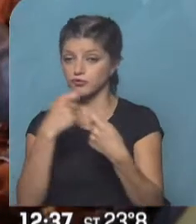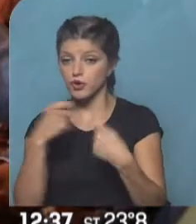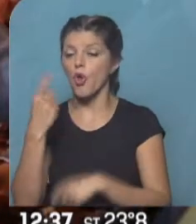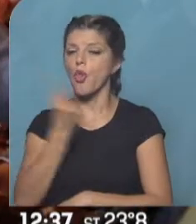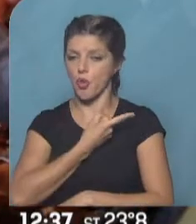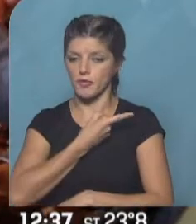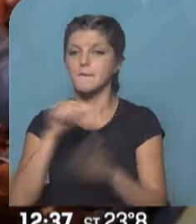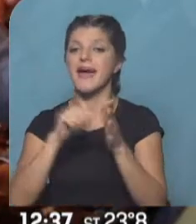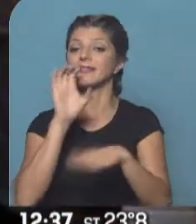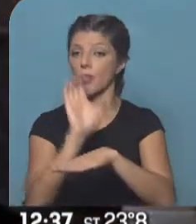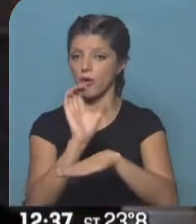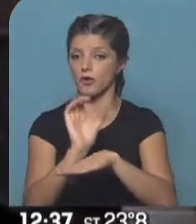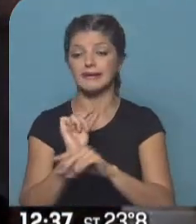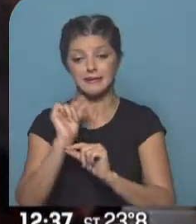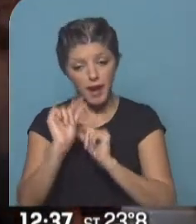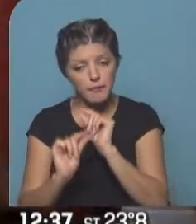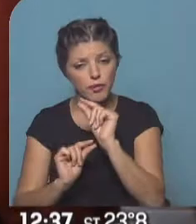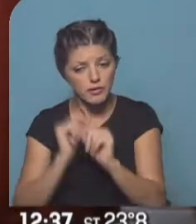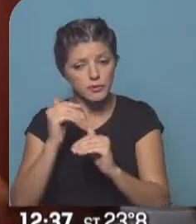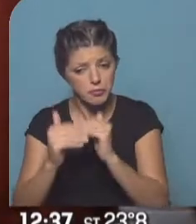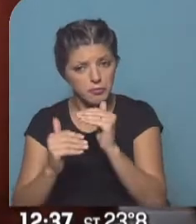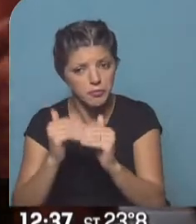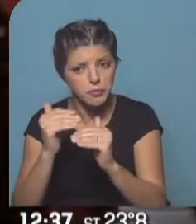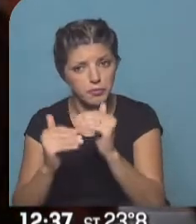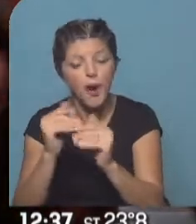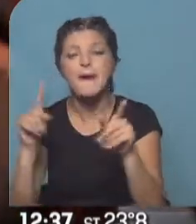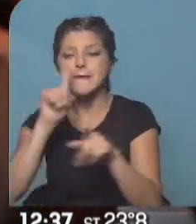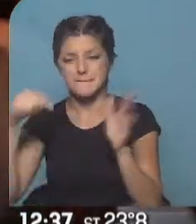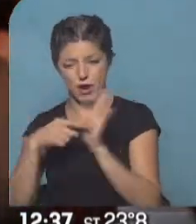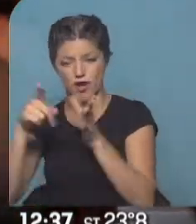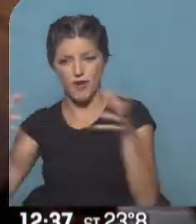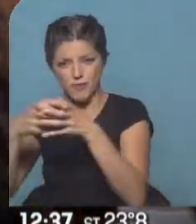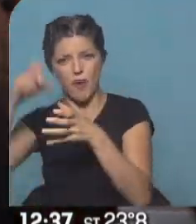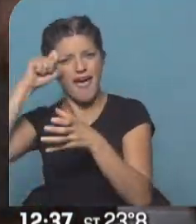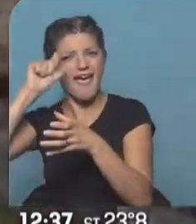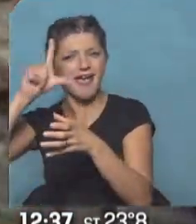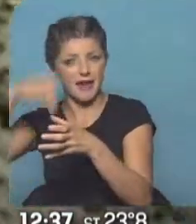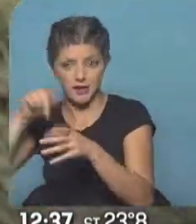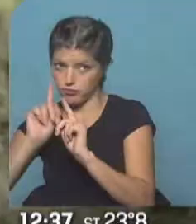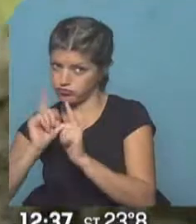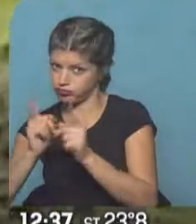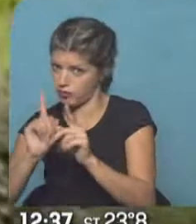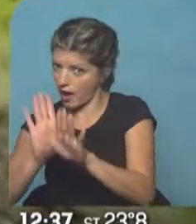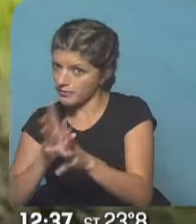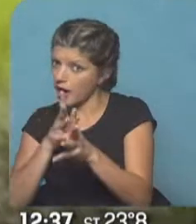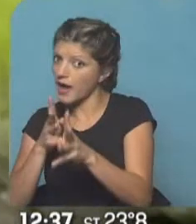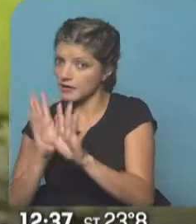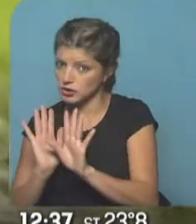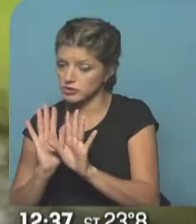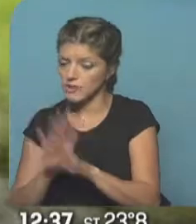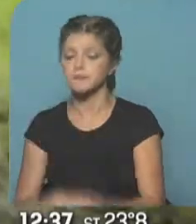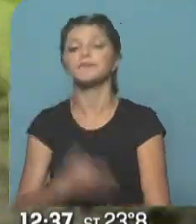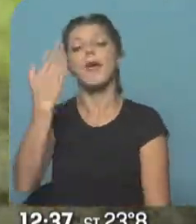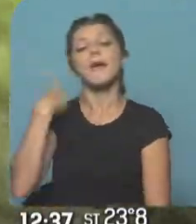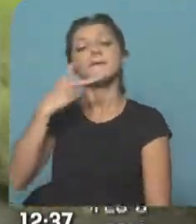Ecuador y avanzan lentamente, pero el Ejército de Liberación Nacional sigue activo. Este 28 de agosto